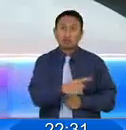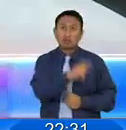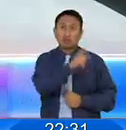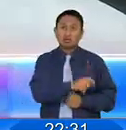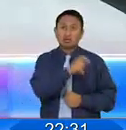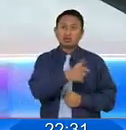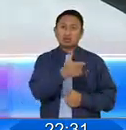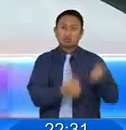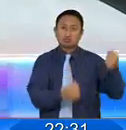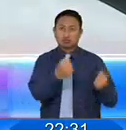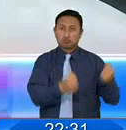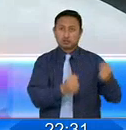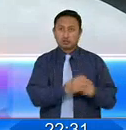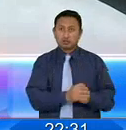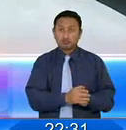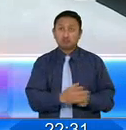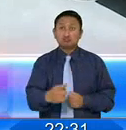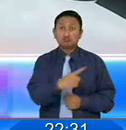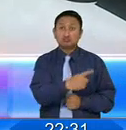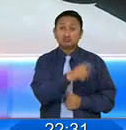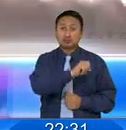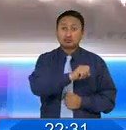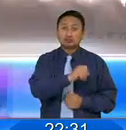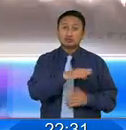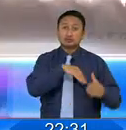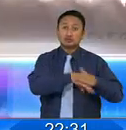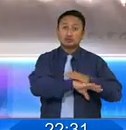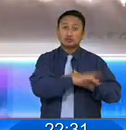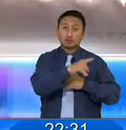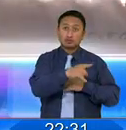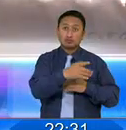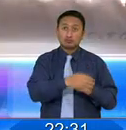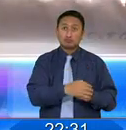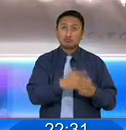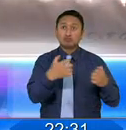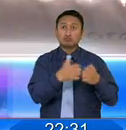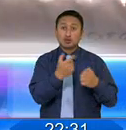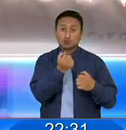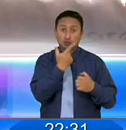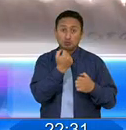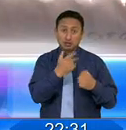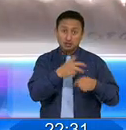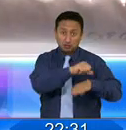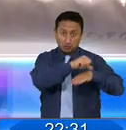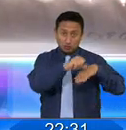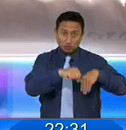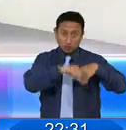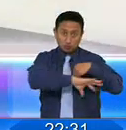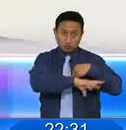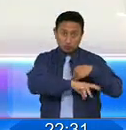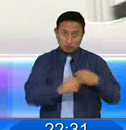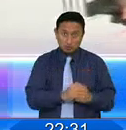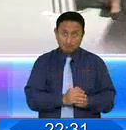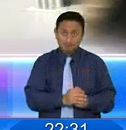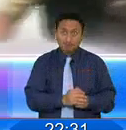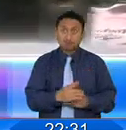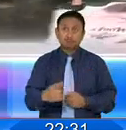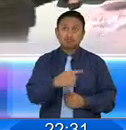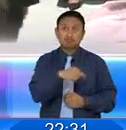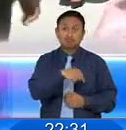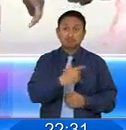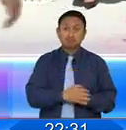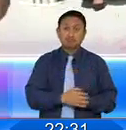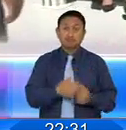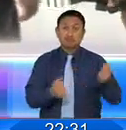ocupantes de un vehículo, presuntos protagonistas del robo a un camión que transportaba equipos médicos y quirúrgicos. La mercadería fue embarcada en el auto